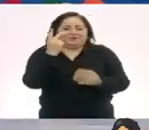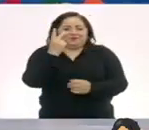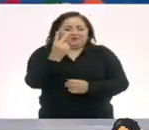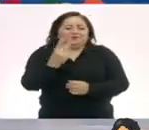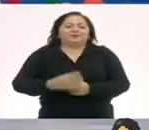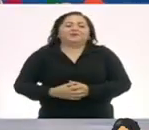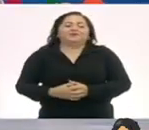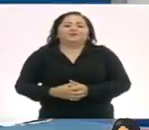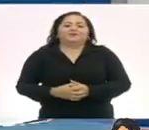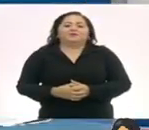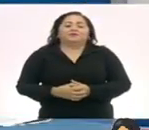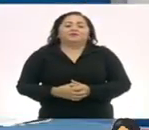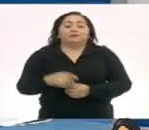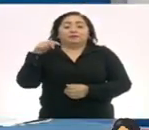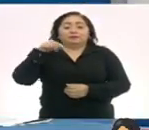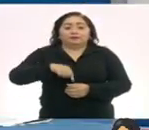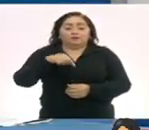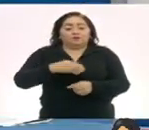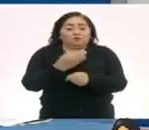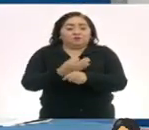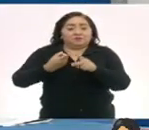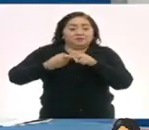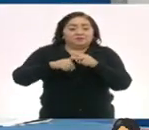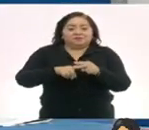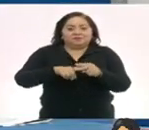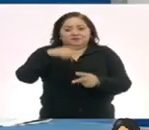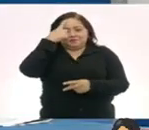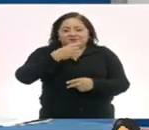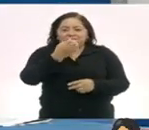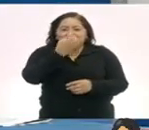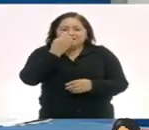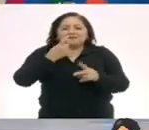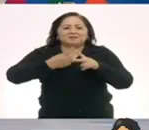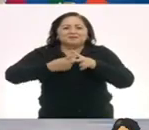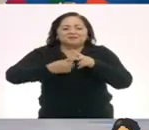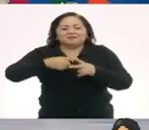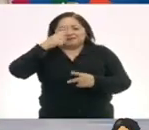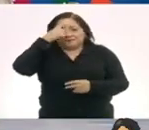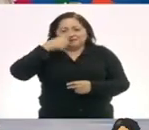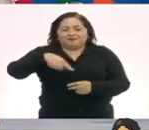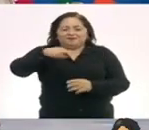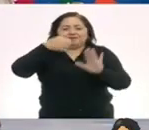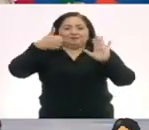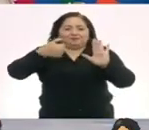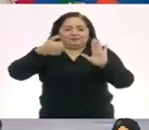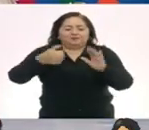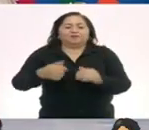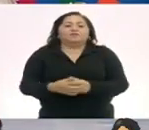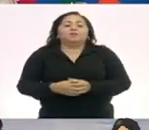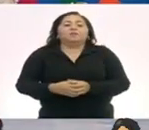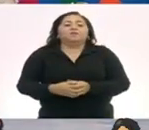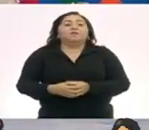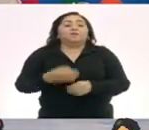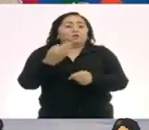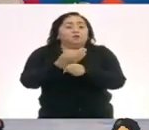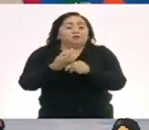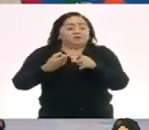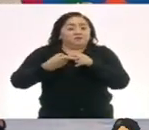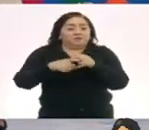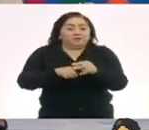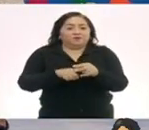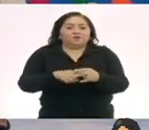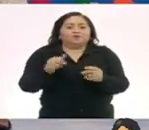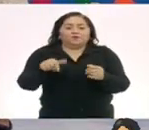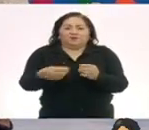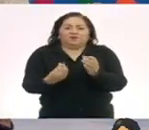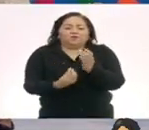2. Y así vamos a dar inicio a su sesión de matemáticas para sexto grado. Así es, demos inicio con